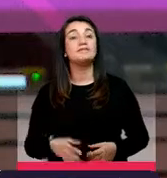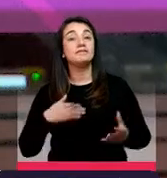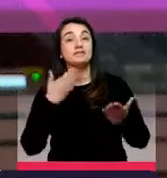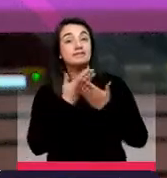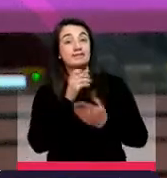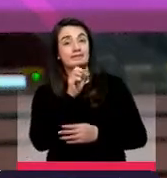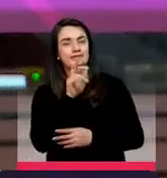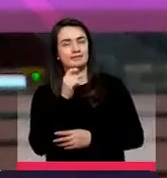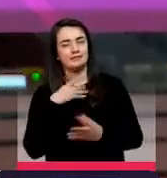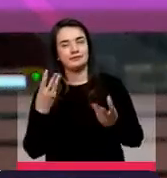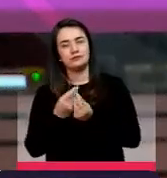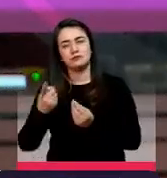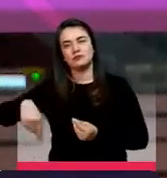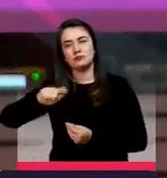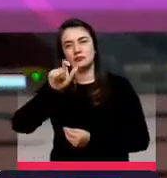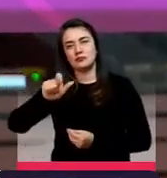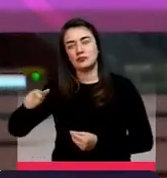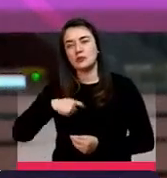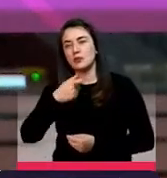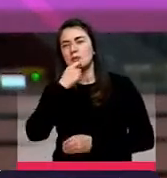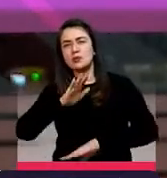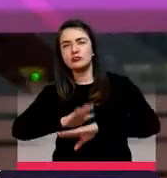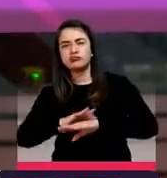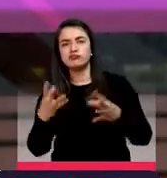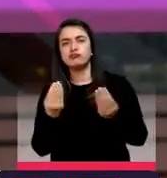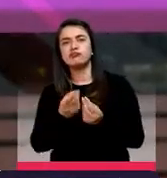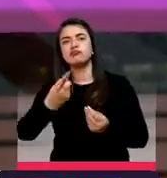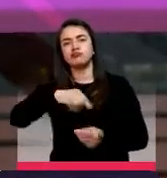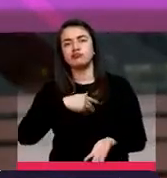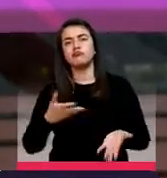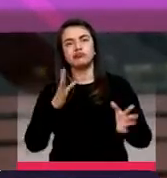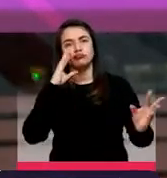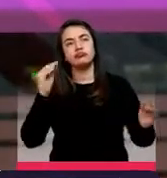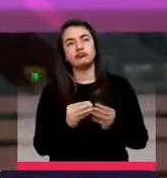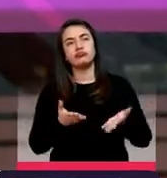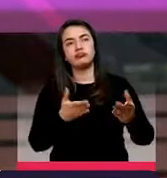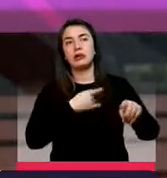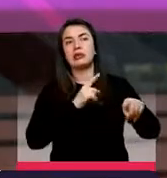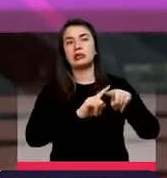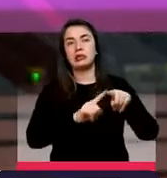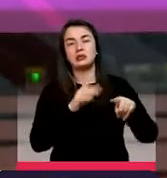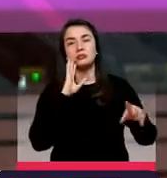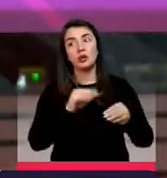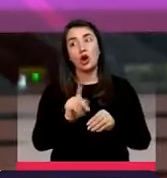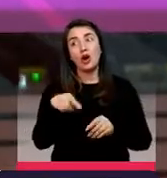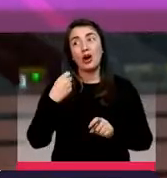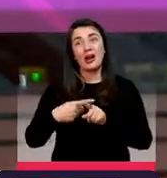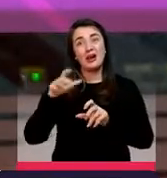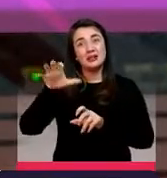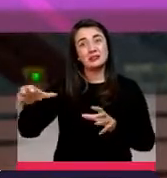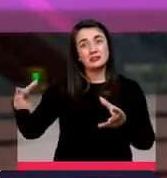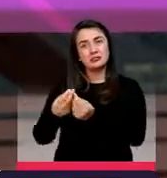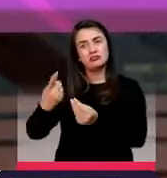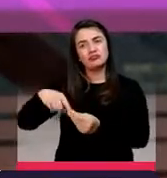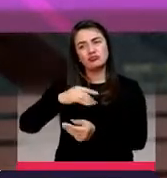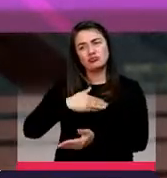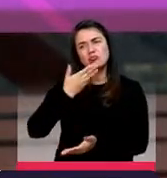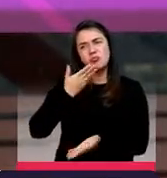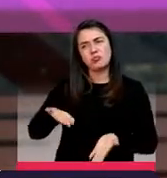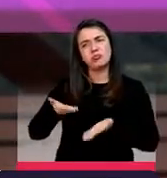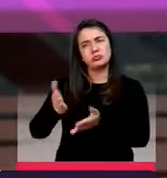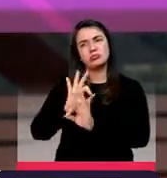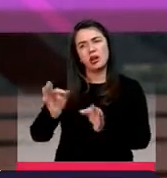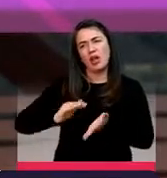El Tribunal de Arbitramiento falló a favor de Transmilenio y le negó a un antiguo concesionario del sistema la solicitud de una